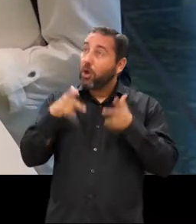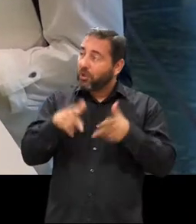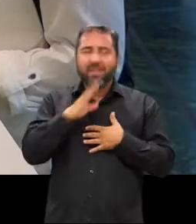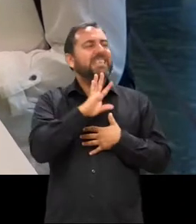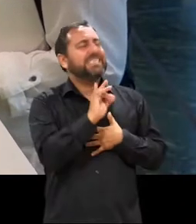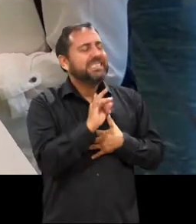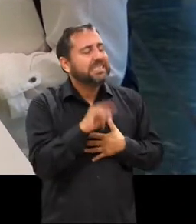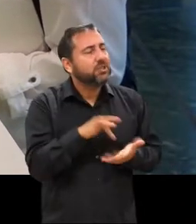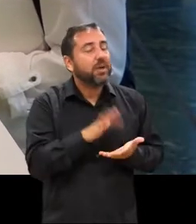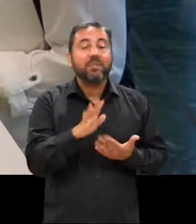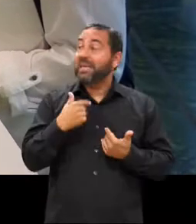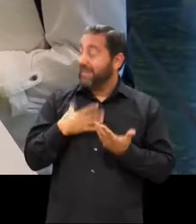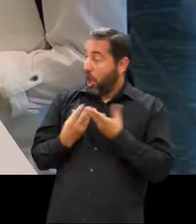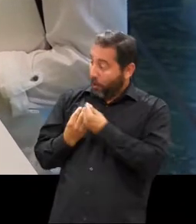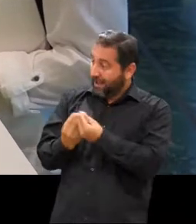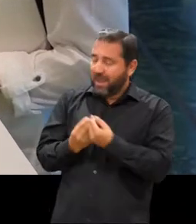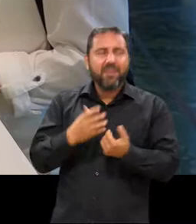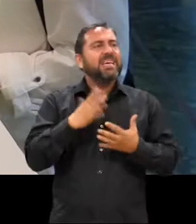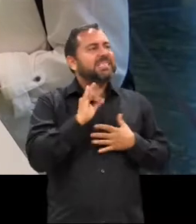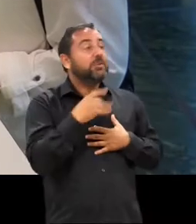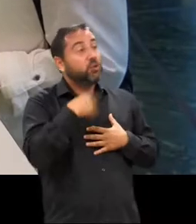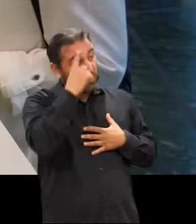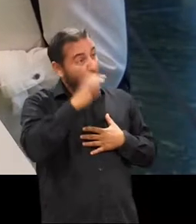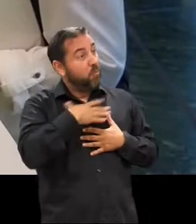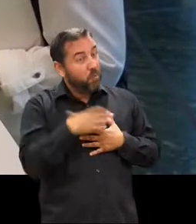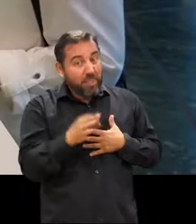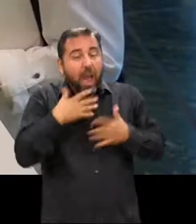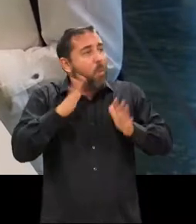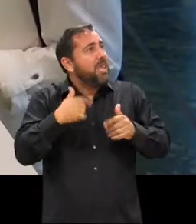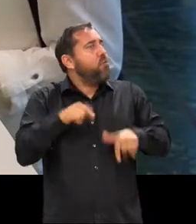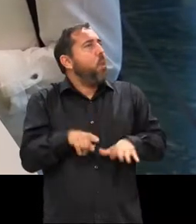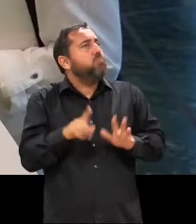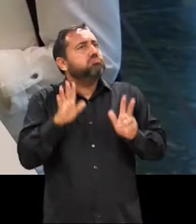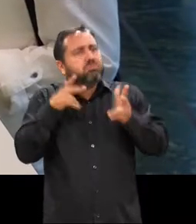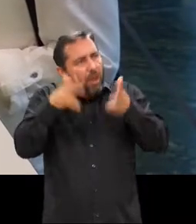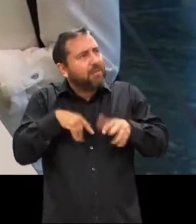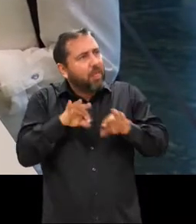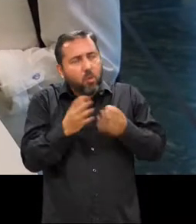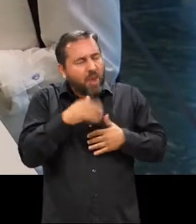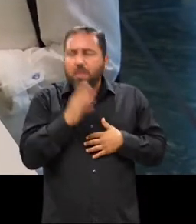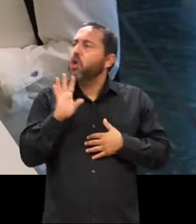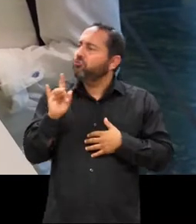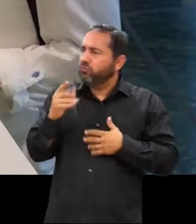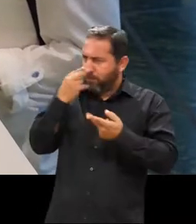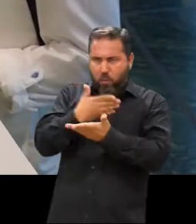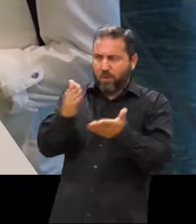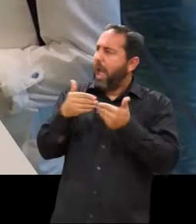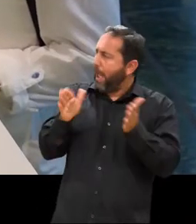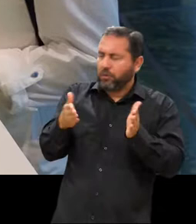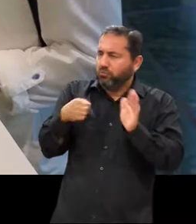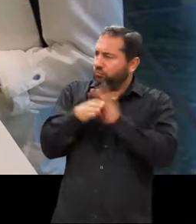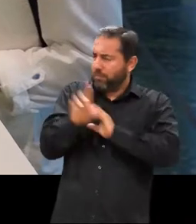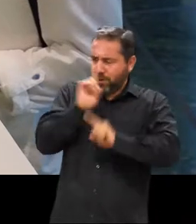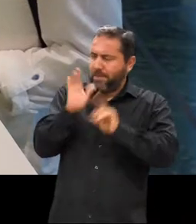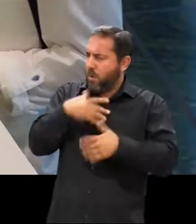Sí. Perfecto. Pues quiere que la acompañe. Sí, lo que no sé si se puede, aunque no sea. Sí, se puede, sin ningún problema. Está abierto al público,